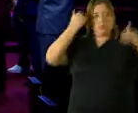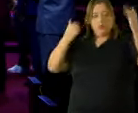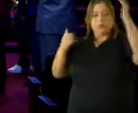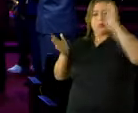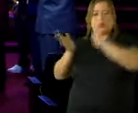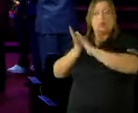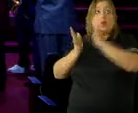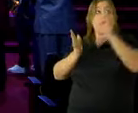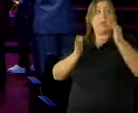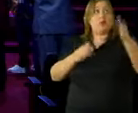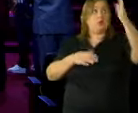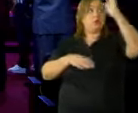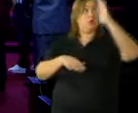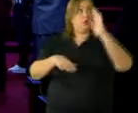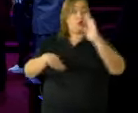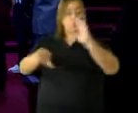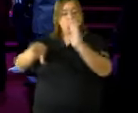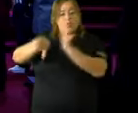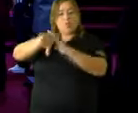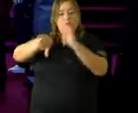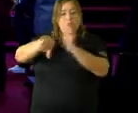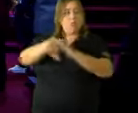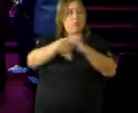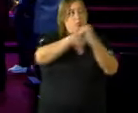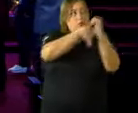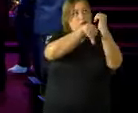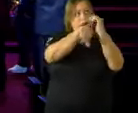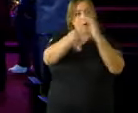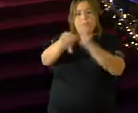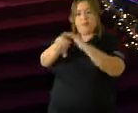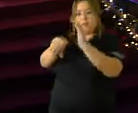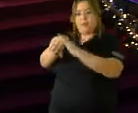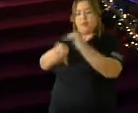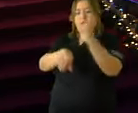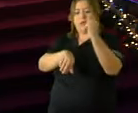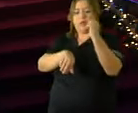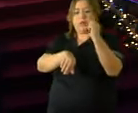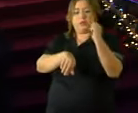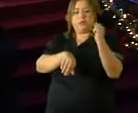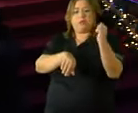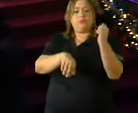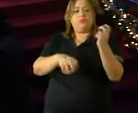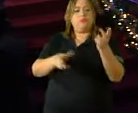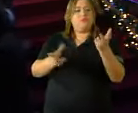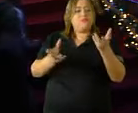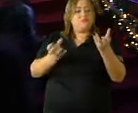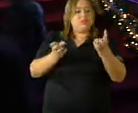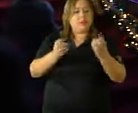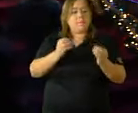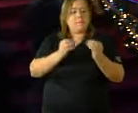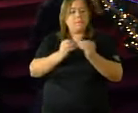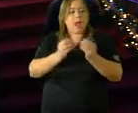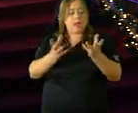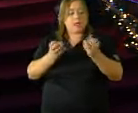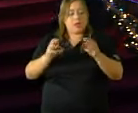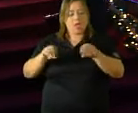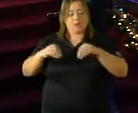Te llama el Señor, te llama el Señor. ¿Habrá alguien más? Venga.